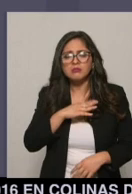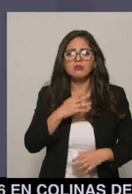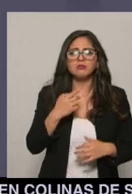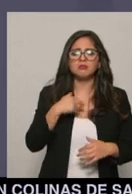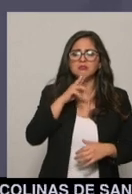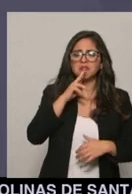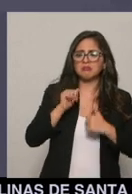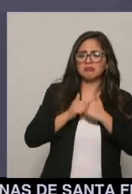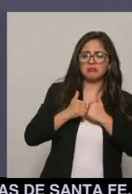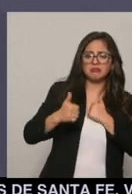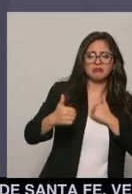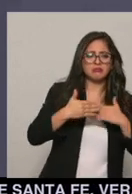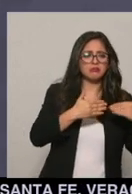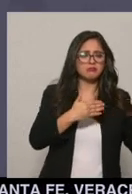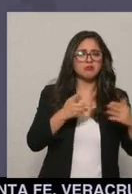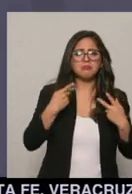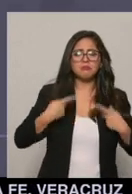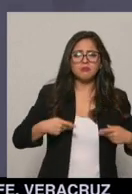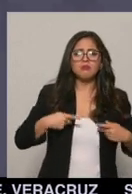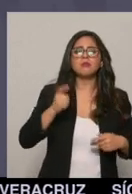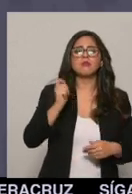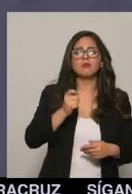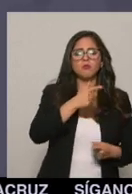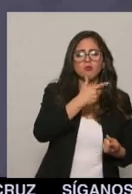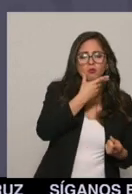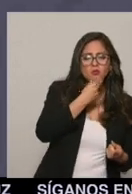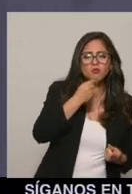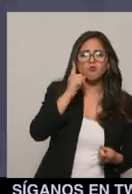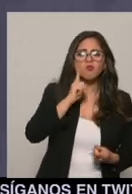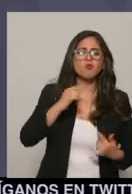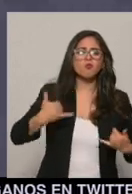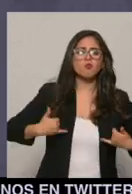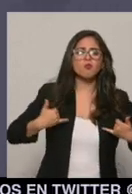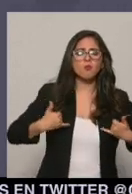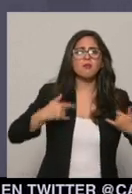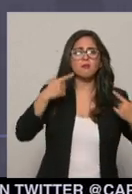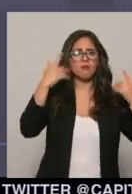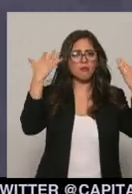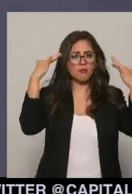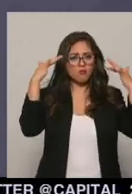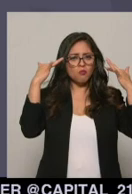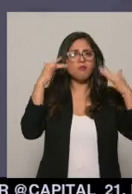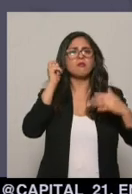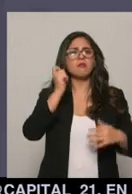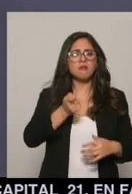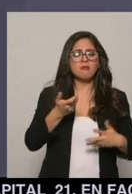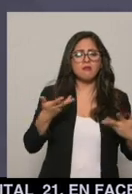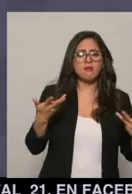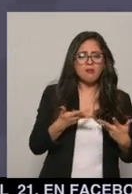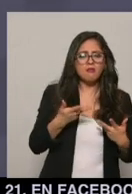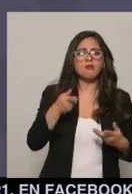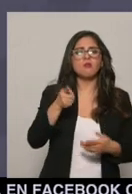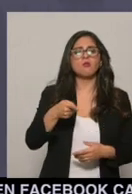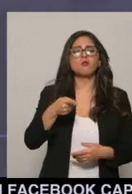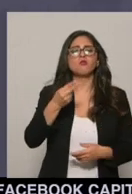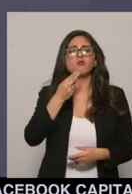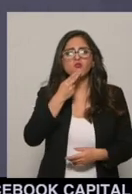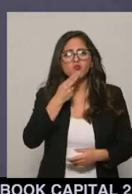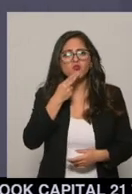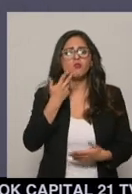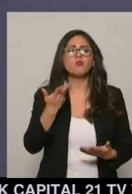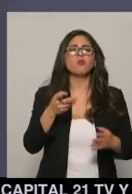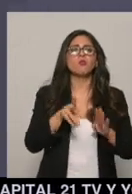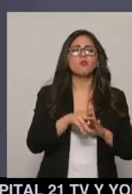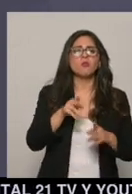un riesgo potencial tanto en hombres como en mujeres, en jóvenes, en adultos, es el consumo de sustancias. Es un estado de ánimo